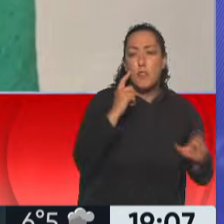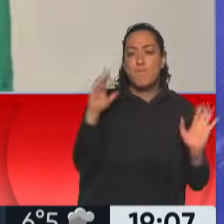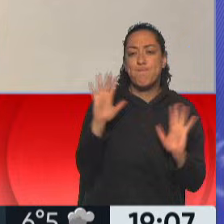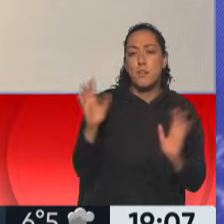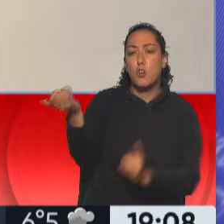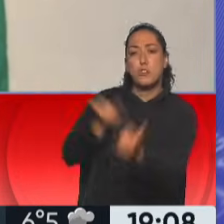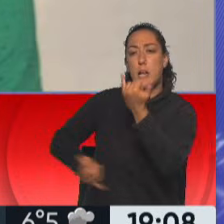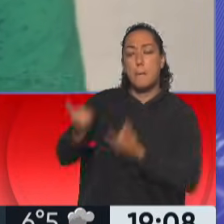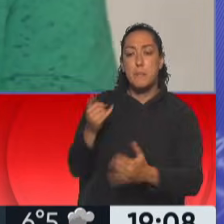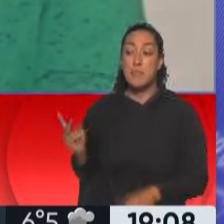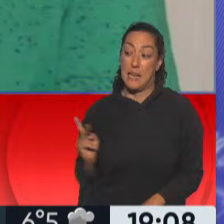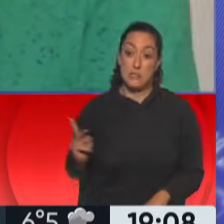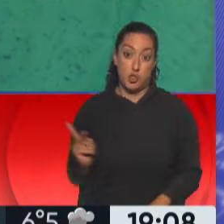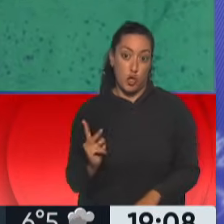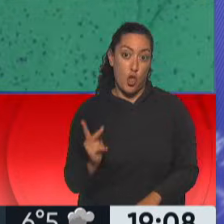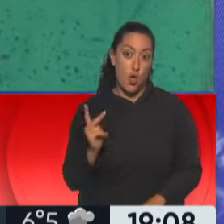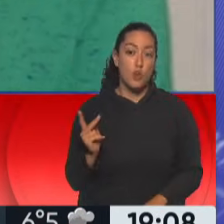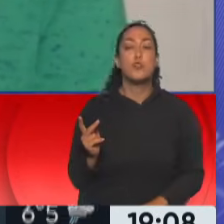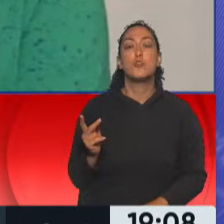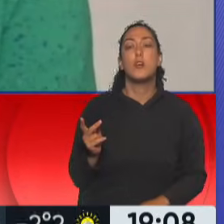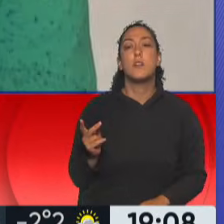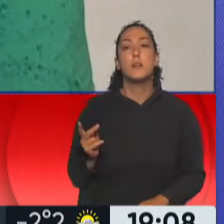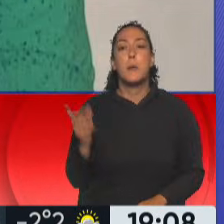Mira, los hermanos Rodríguez son hijos